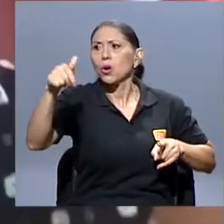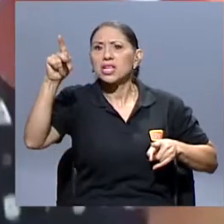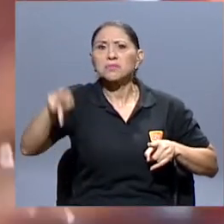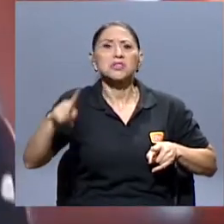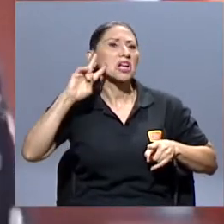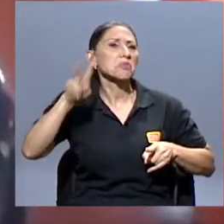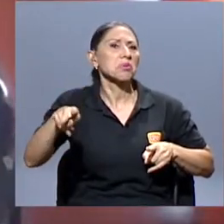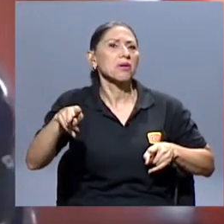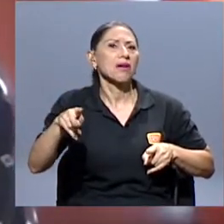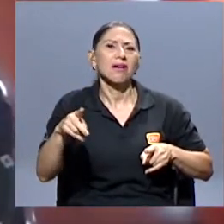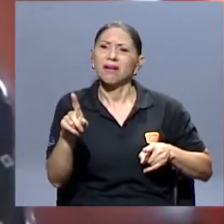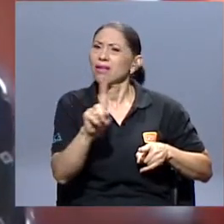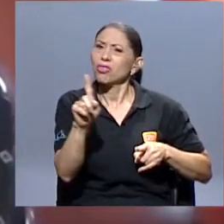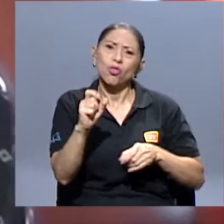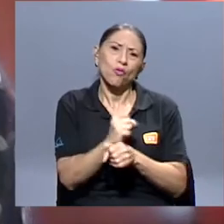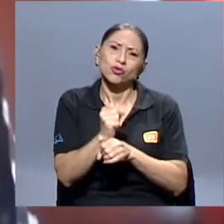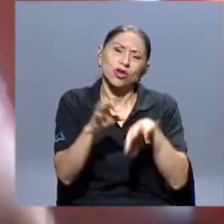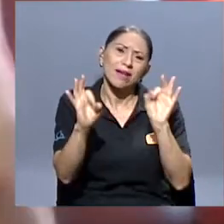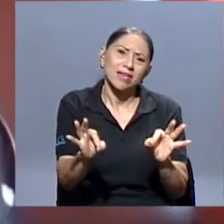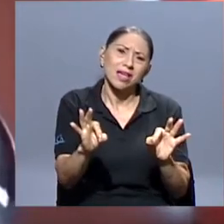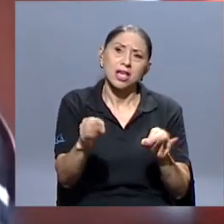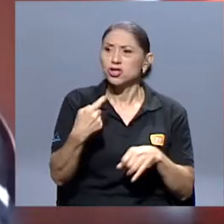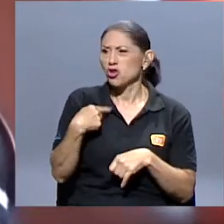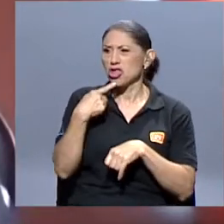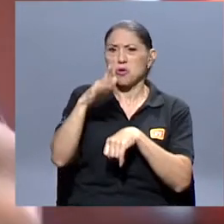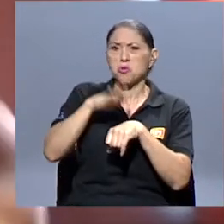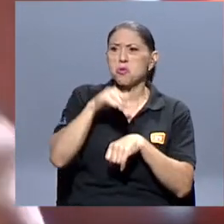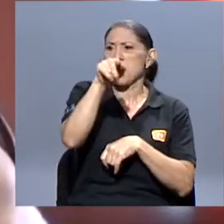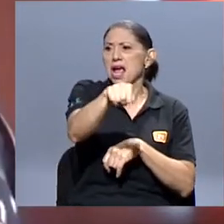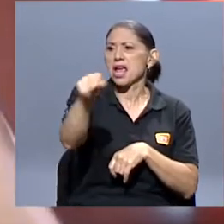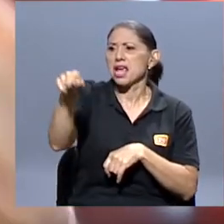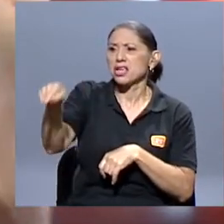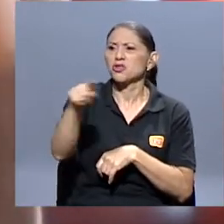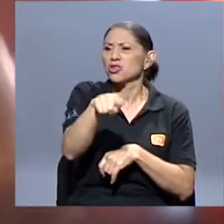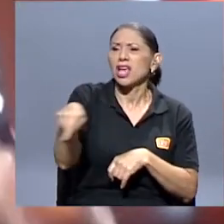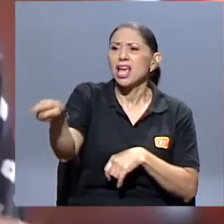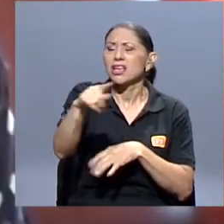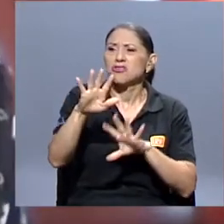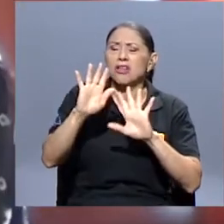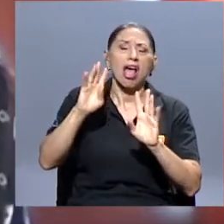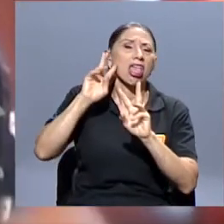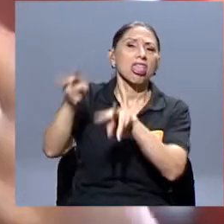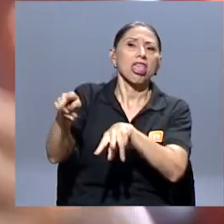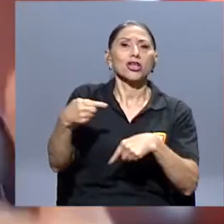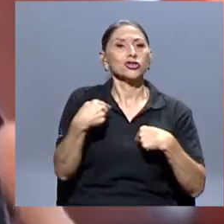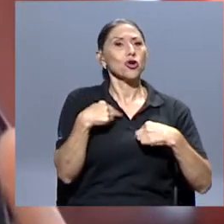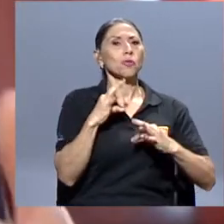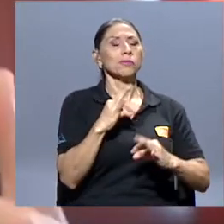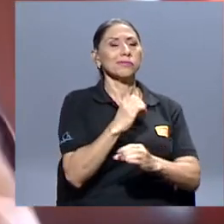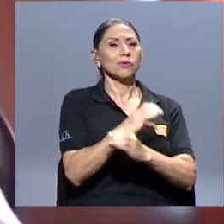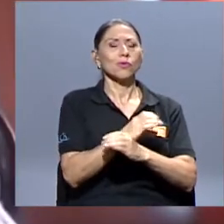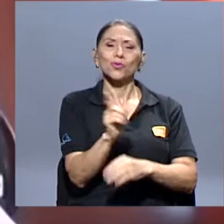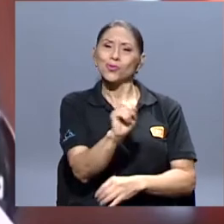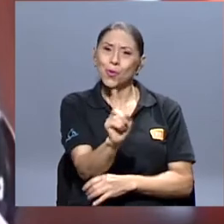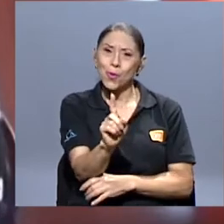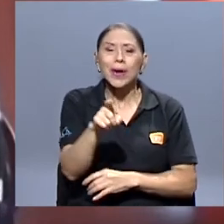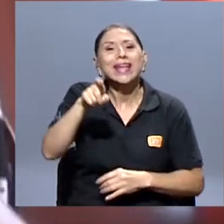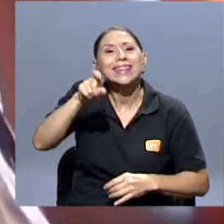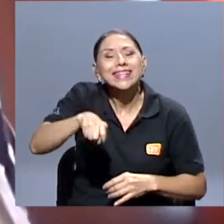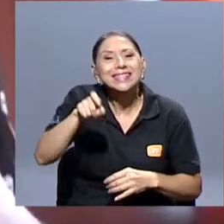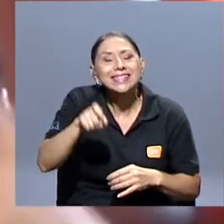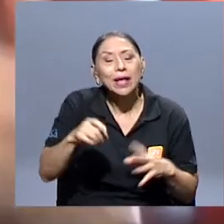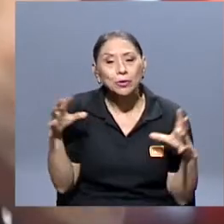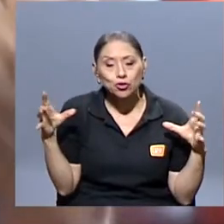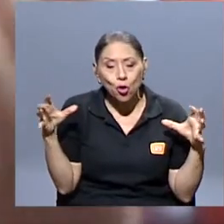no es que le voy a echar la culpa a las 10 personas porque no son conscientes, yo sí, no. Es que para generar un colectivo, para generar